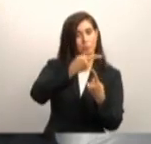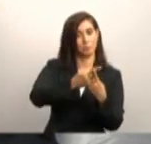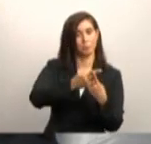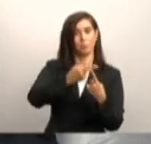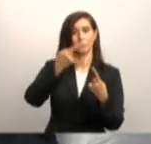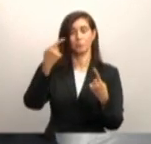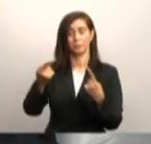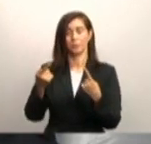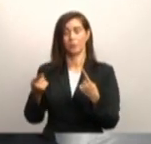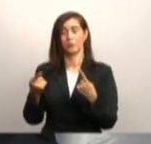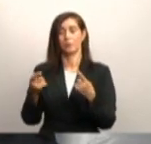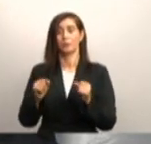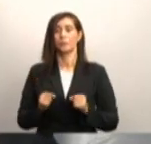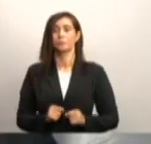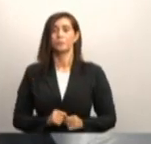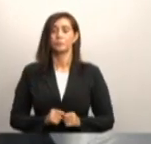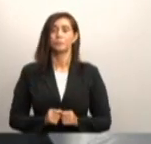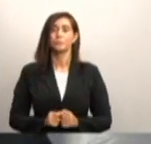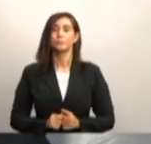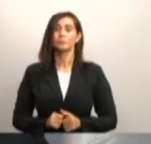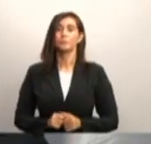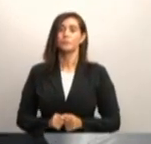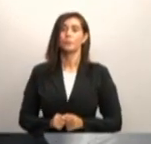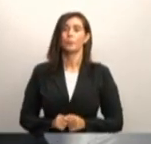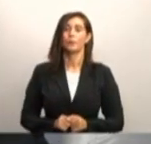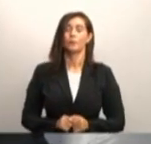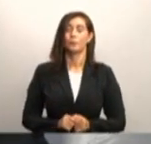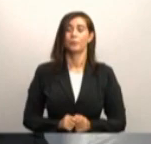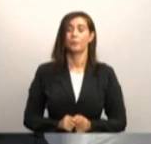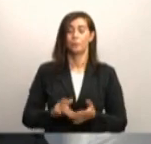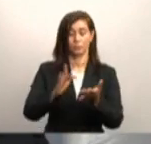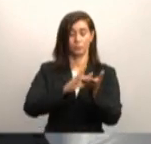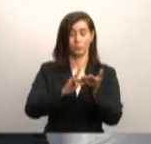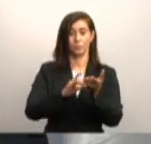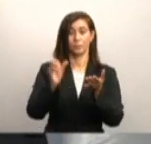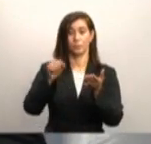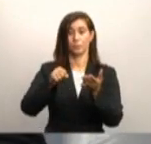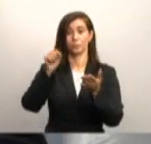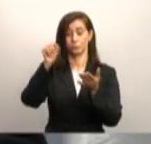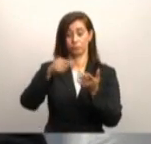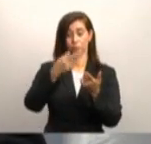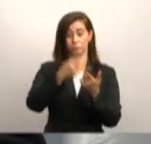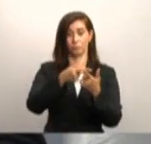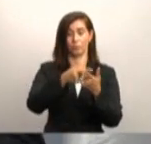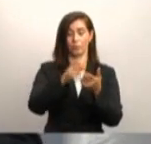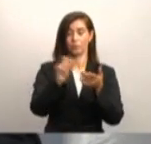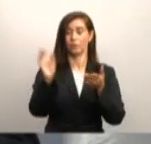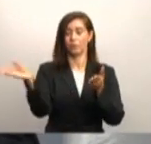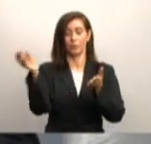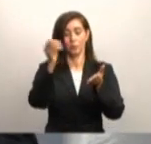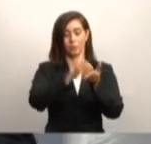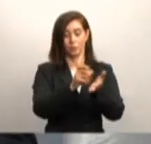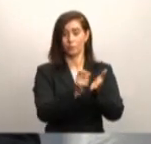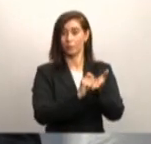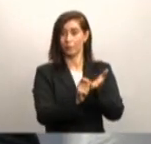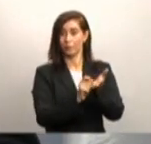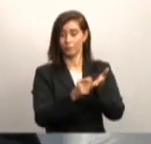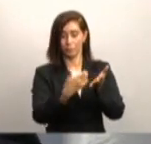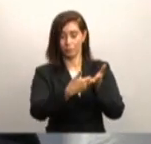tenía también y tiene la confirmación del laboratorio. De manera que esos casos se van